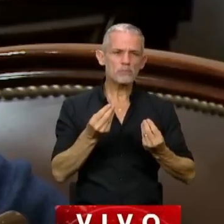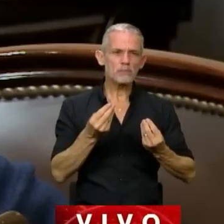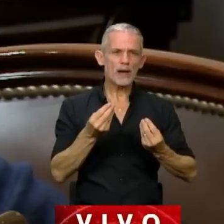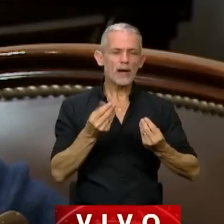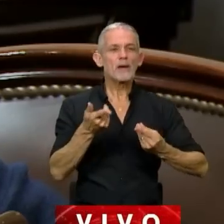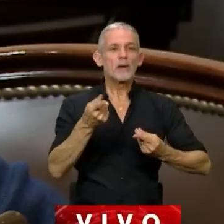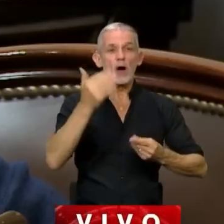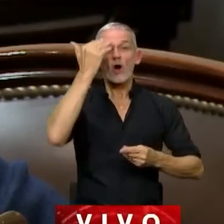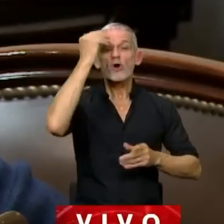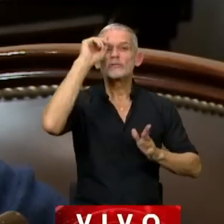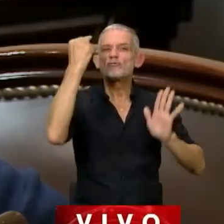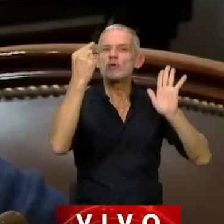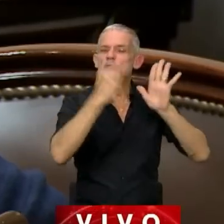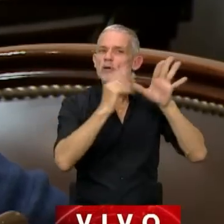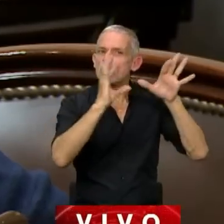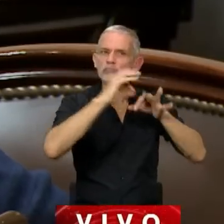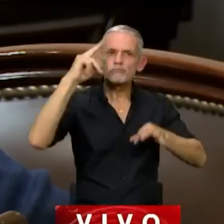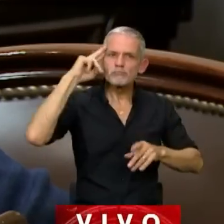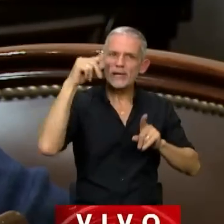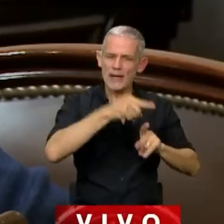ajustados a la Constitución